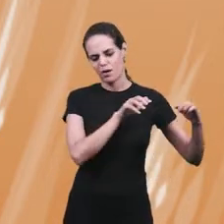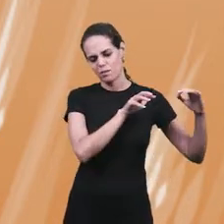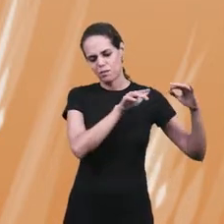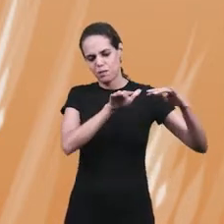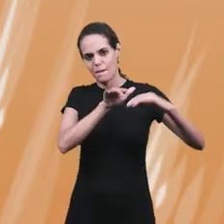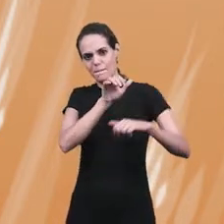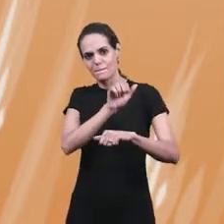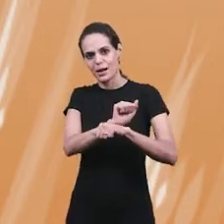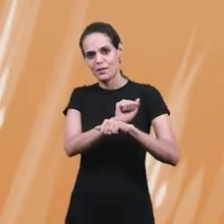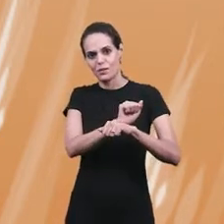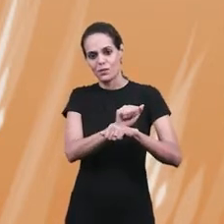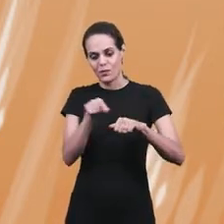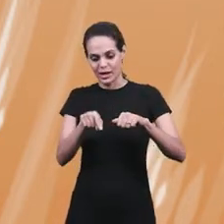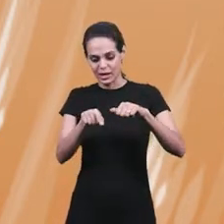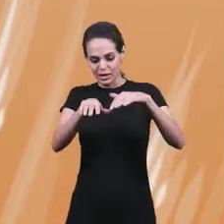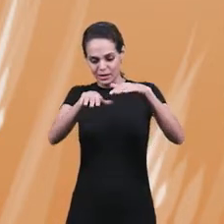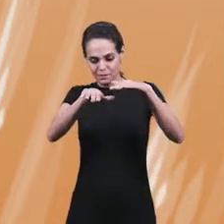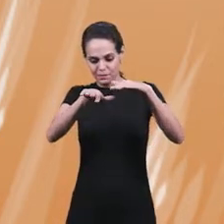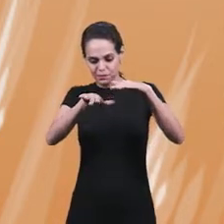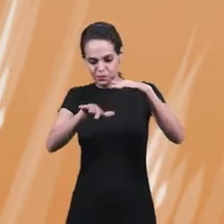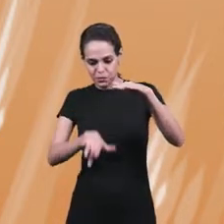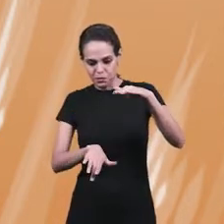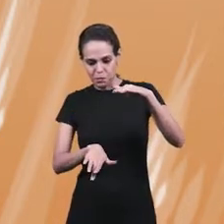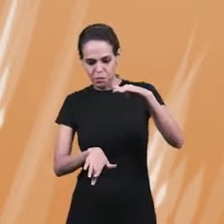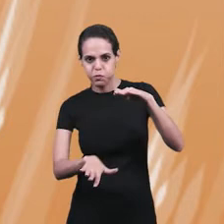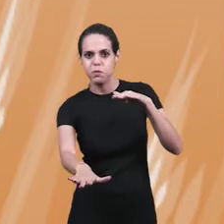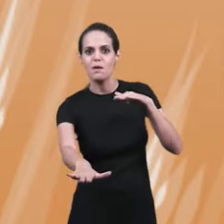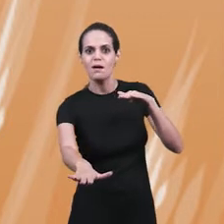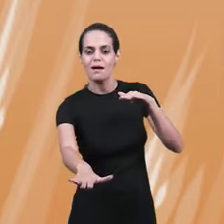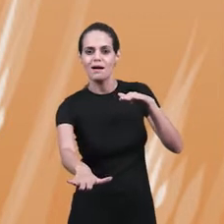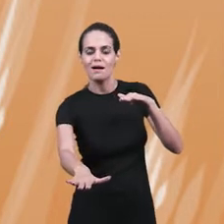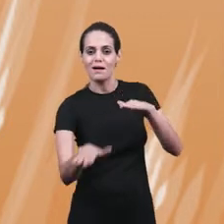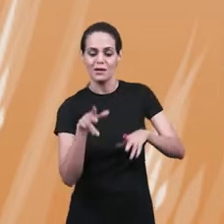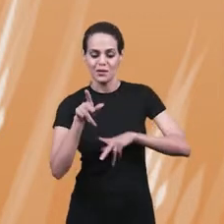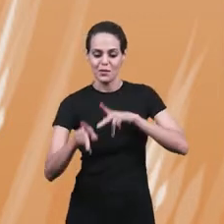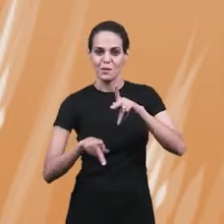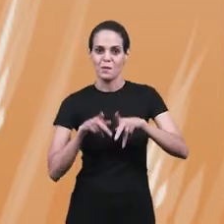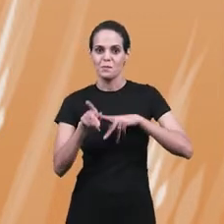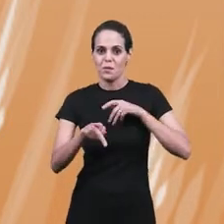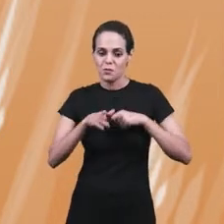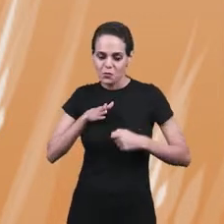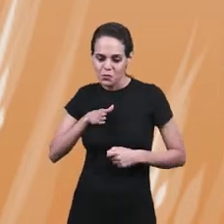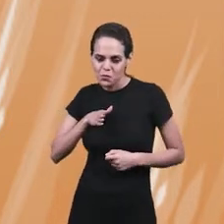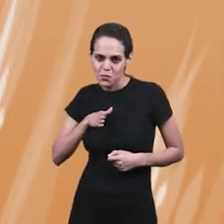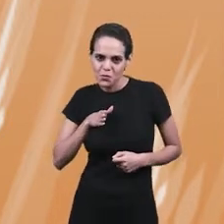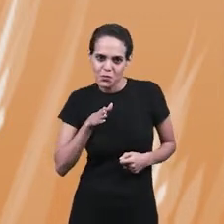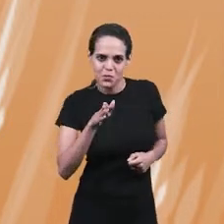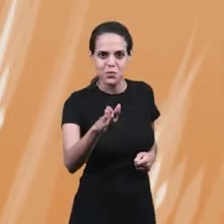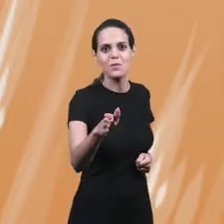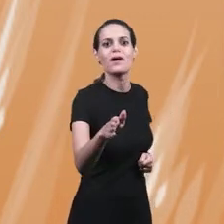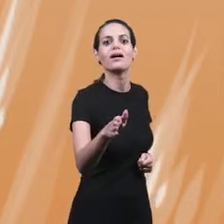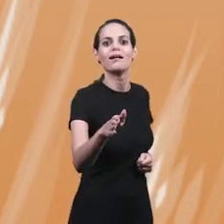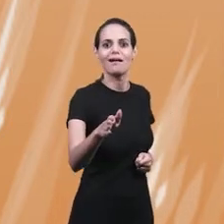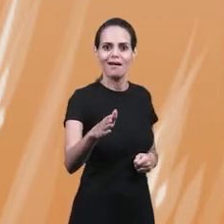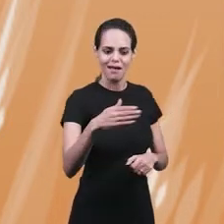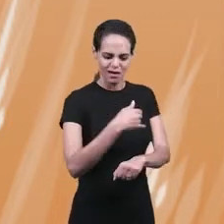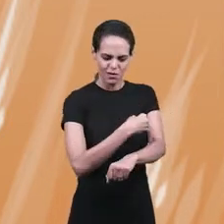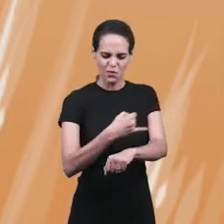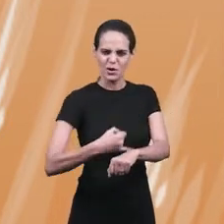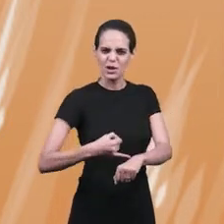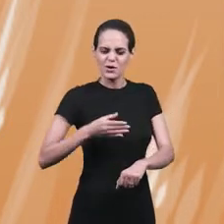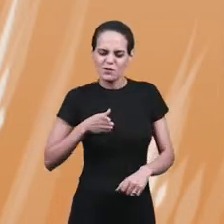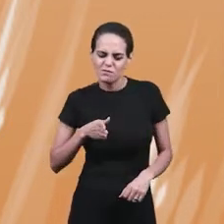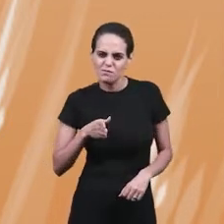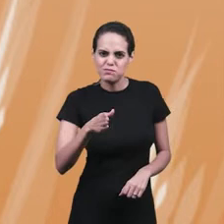detuvieron y se elevaron en un gran montón, y las que descendieron se fueron, y todo el pueblo de Israel atravesó